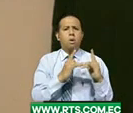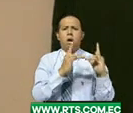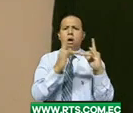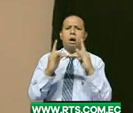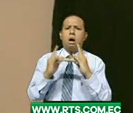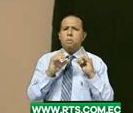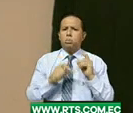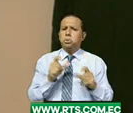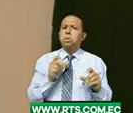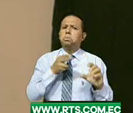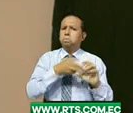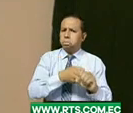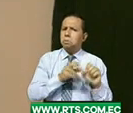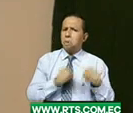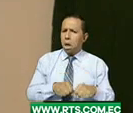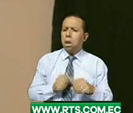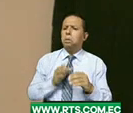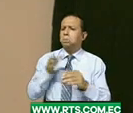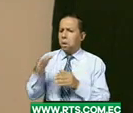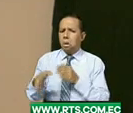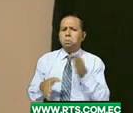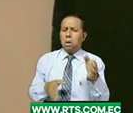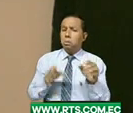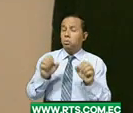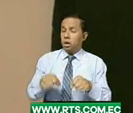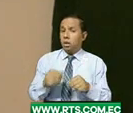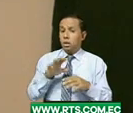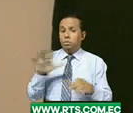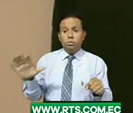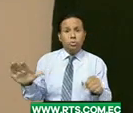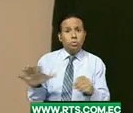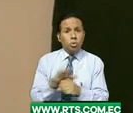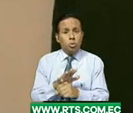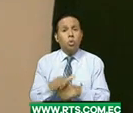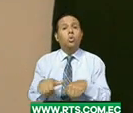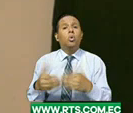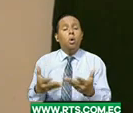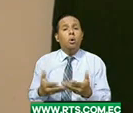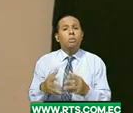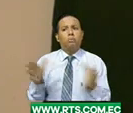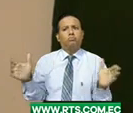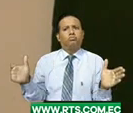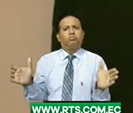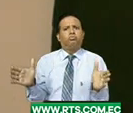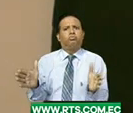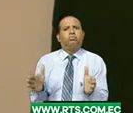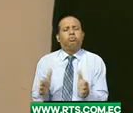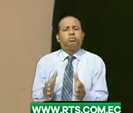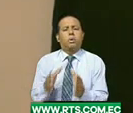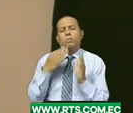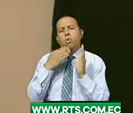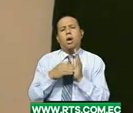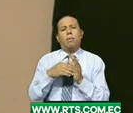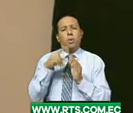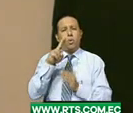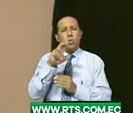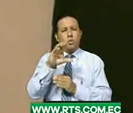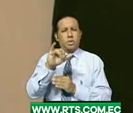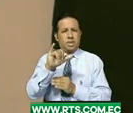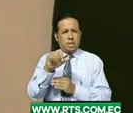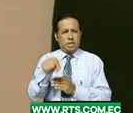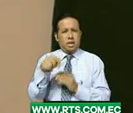que la capacidad total también ha sido reducida. A las camas UCI también tenemos